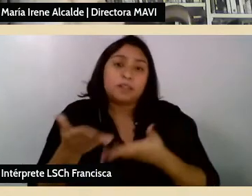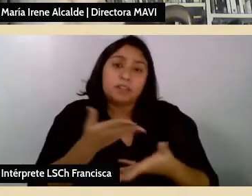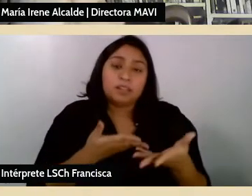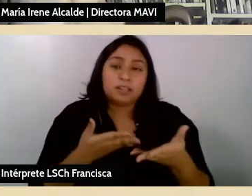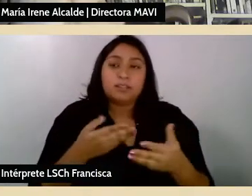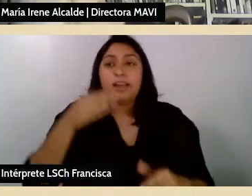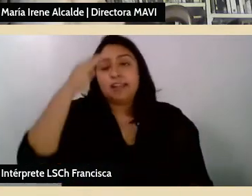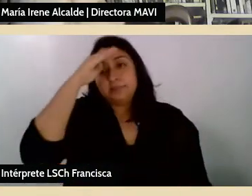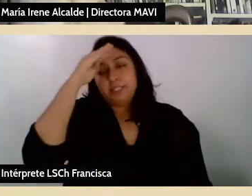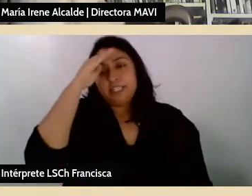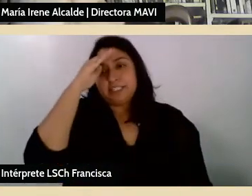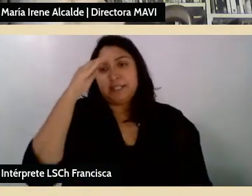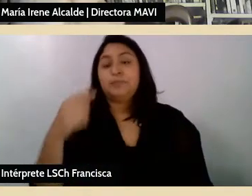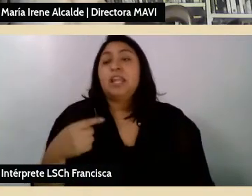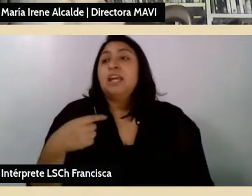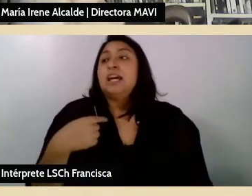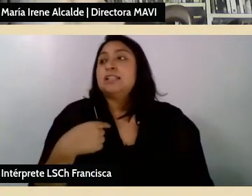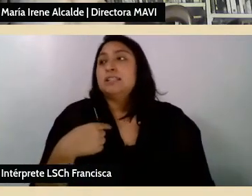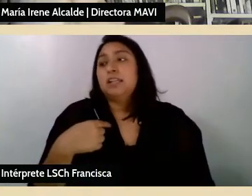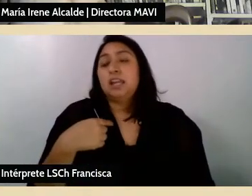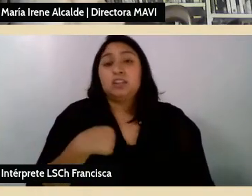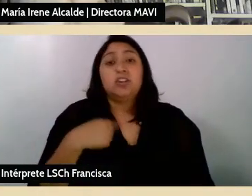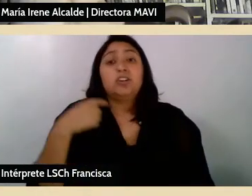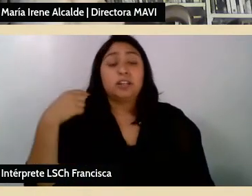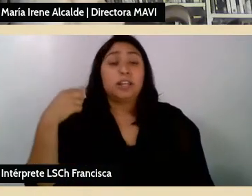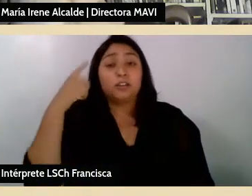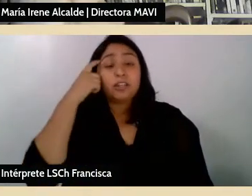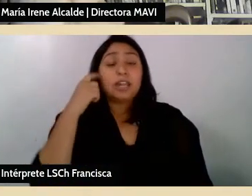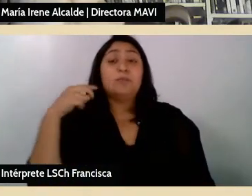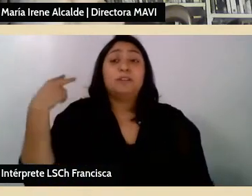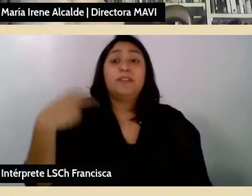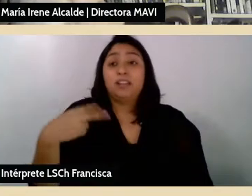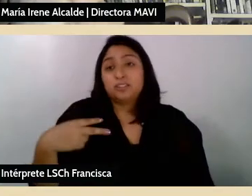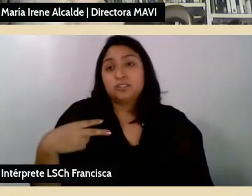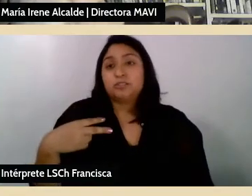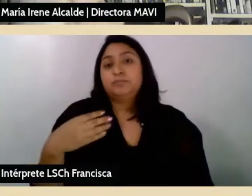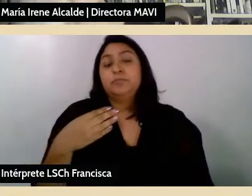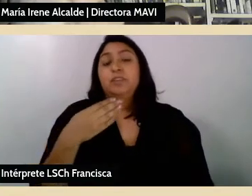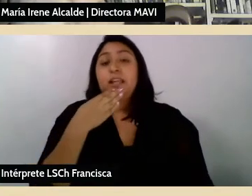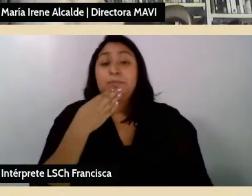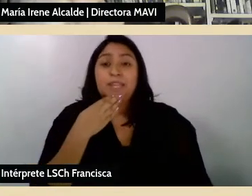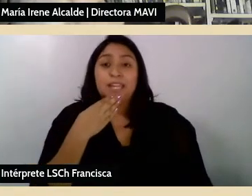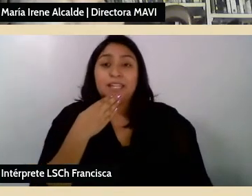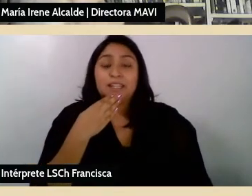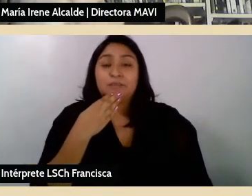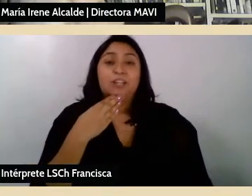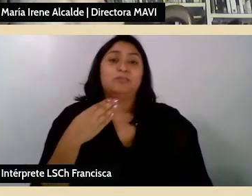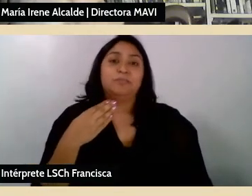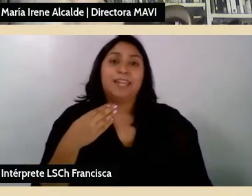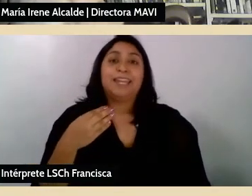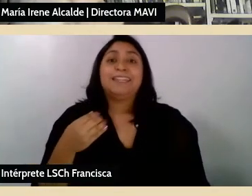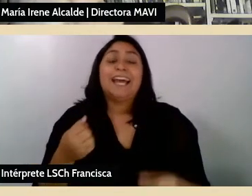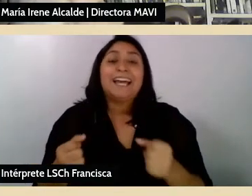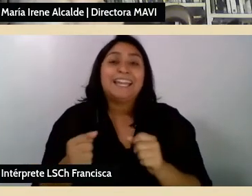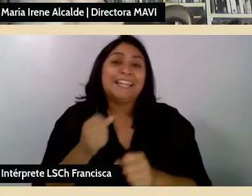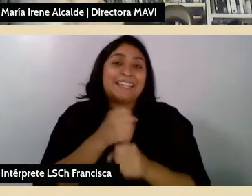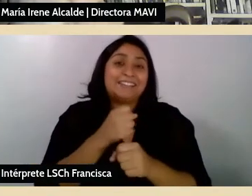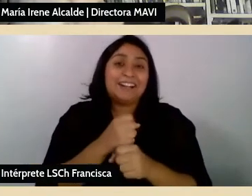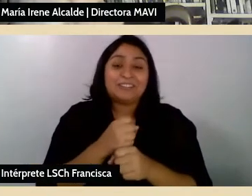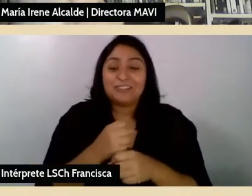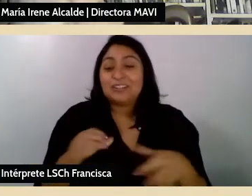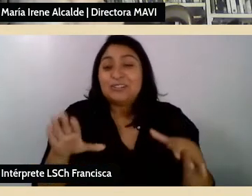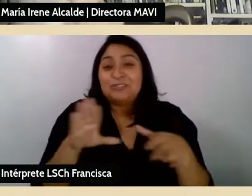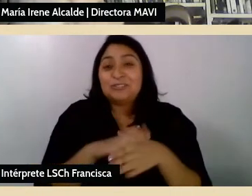y compartir esta experiencia. Así que yo creo que es muy valioso también, bueno, está